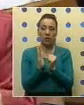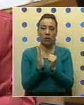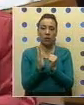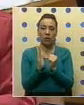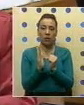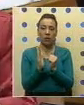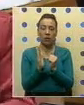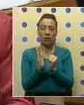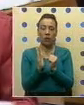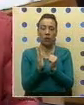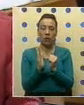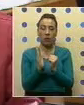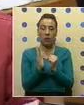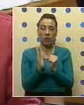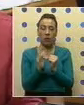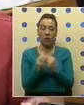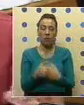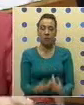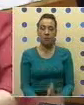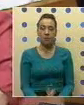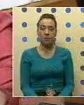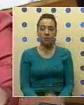artículo,